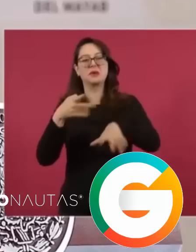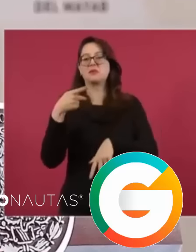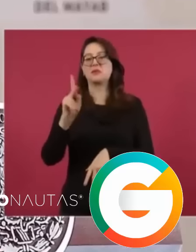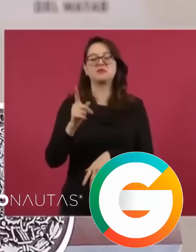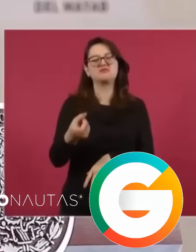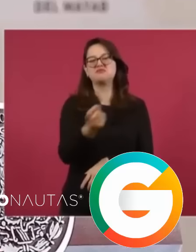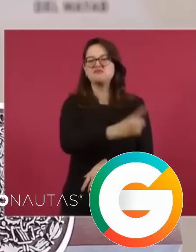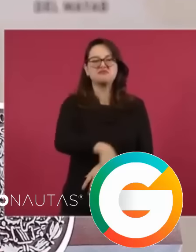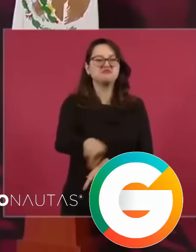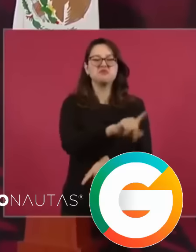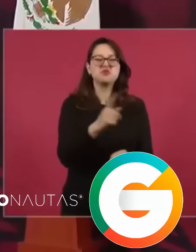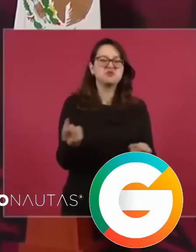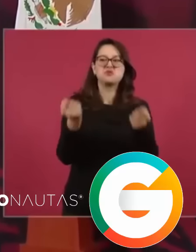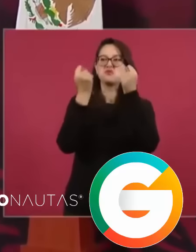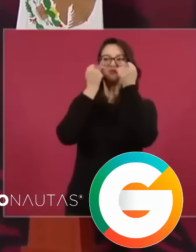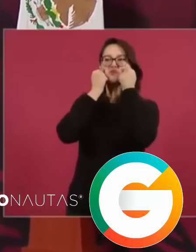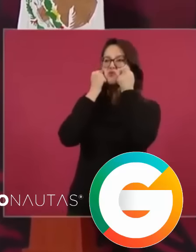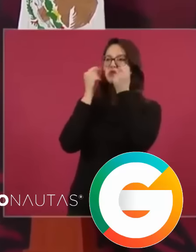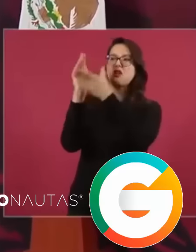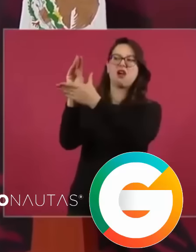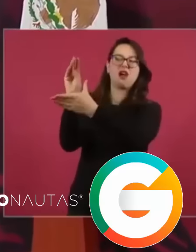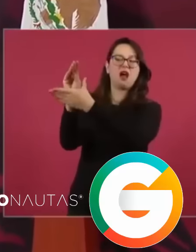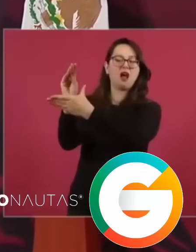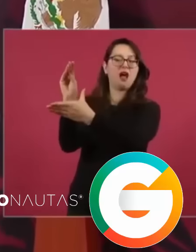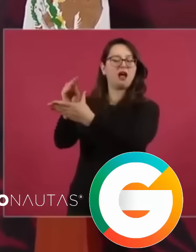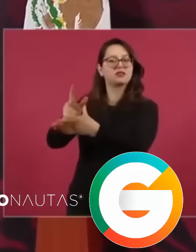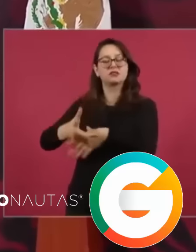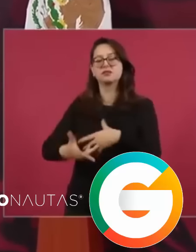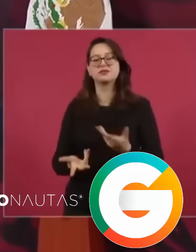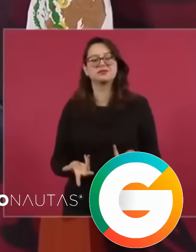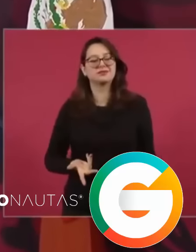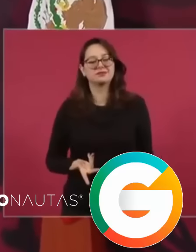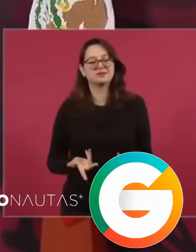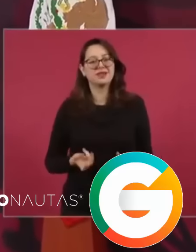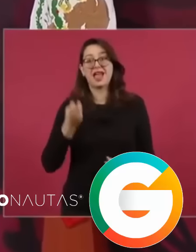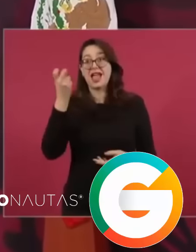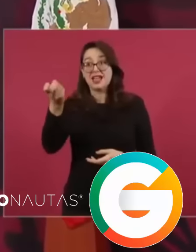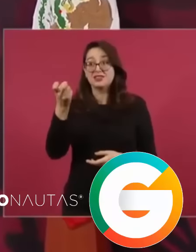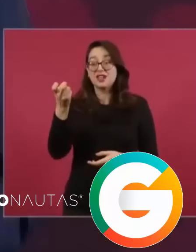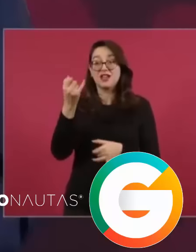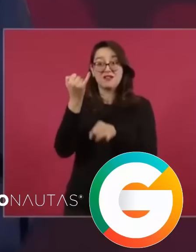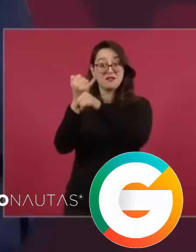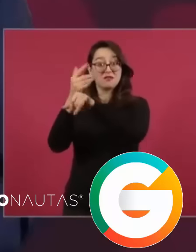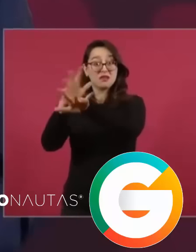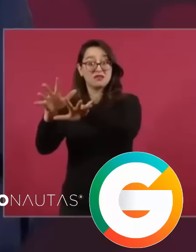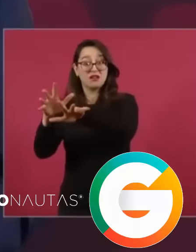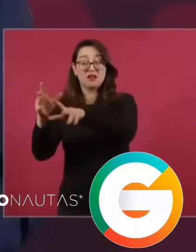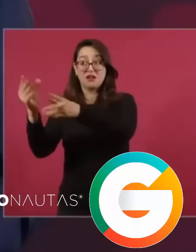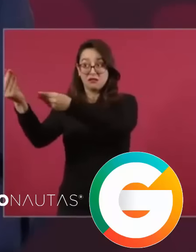no lo toman en cuenta, eso no se ve.